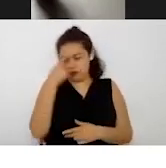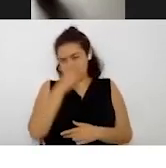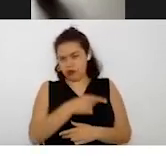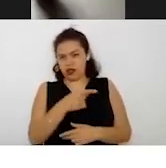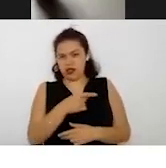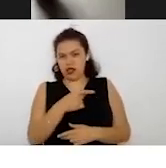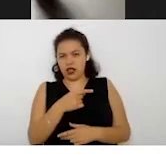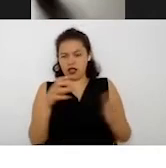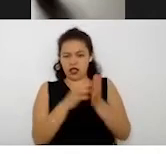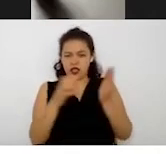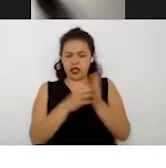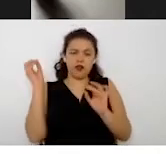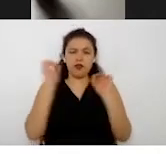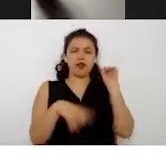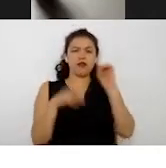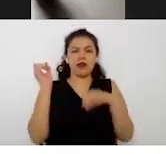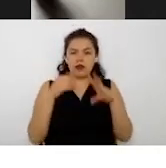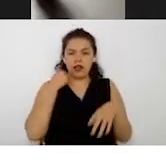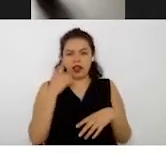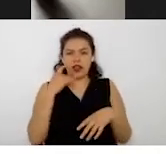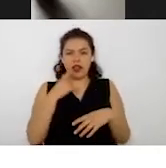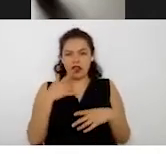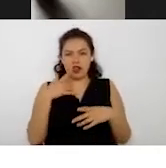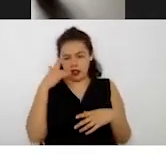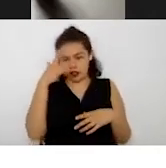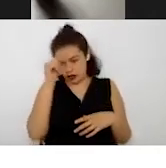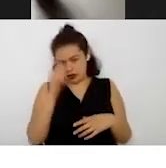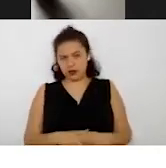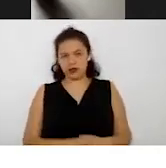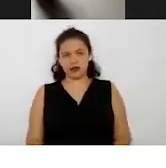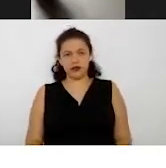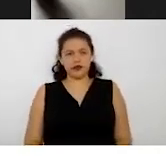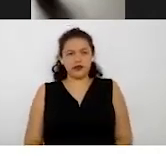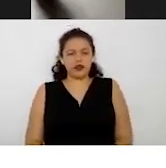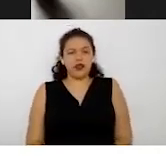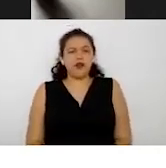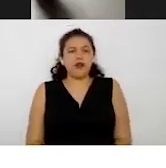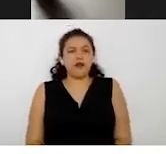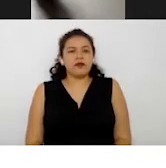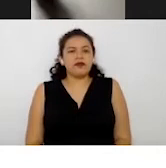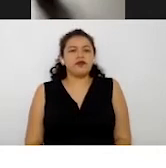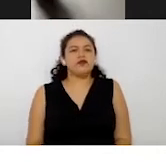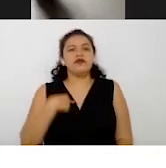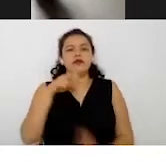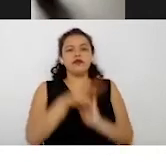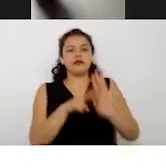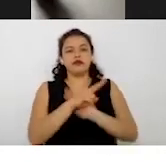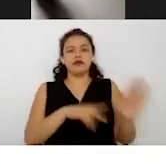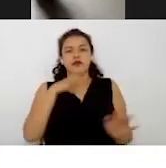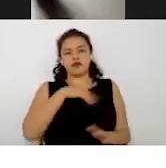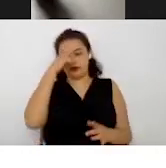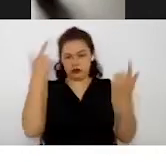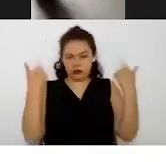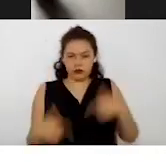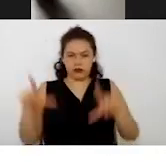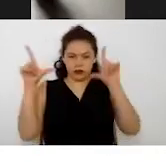torácica. ¿De acuerdo? Bien. Aquí les tengo un pequeño video donde podremos ilustrar